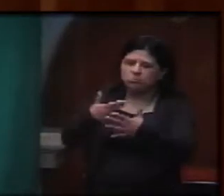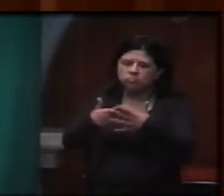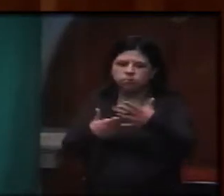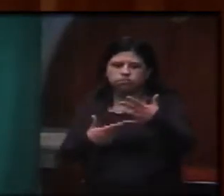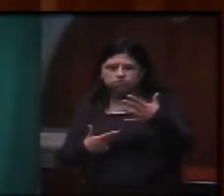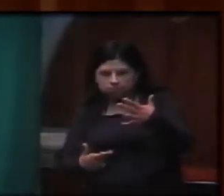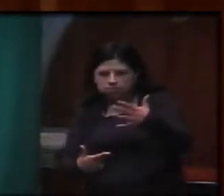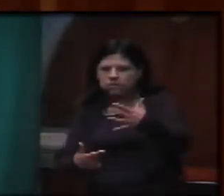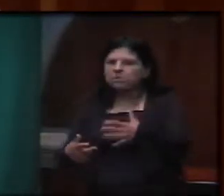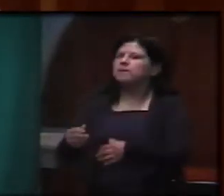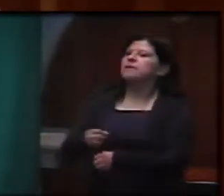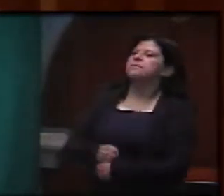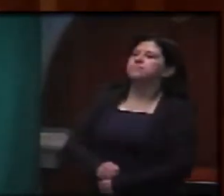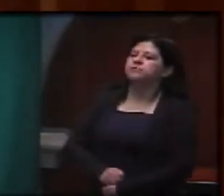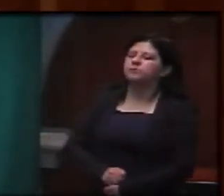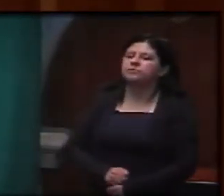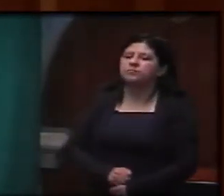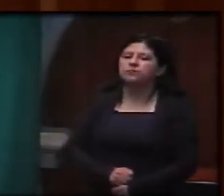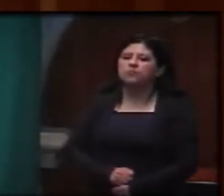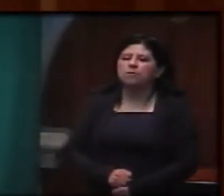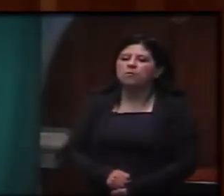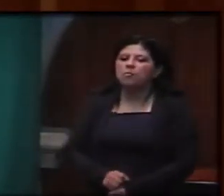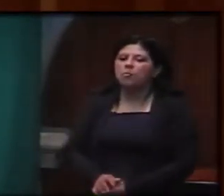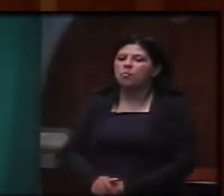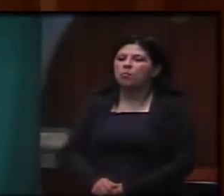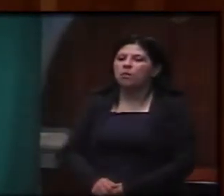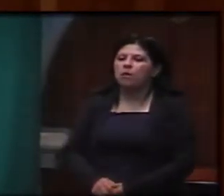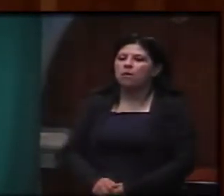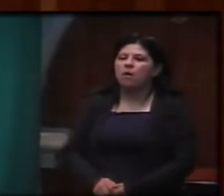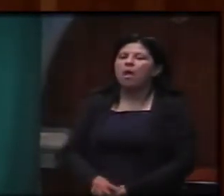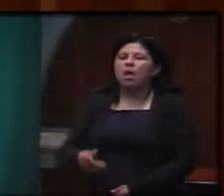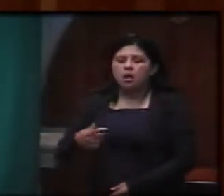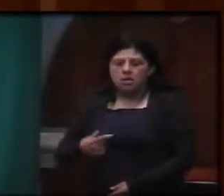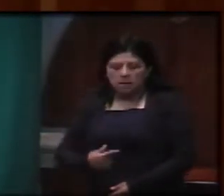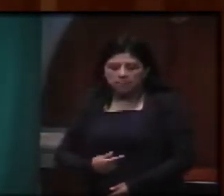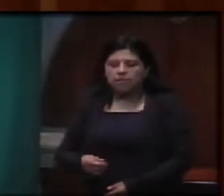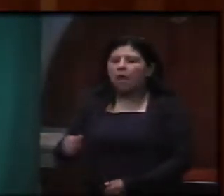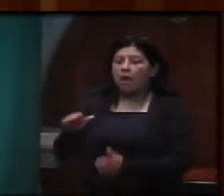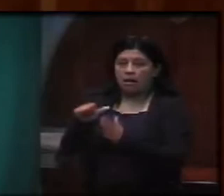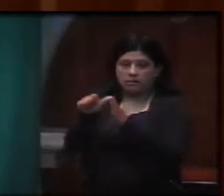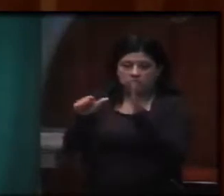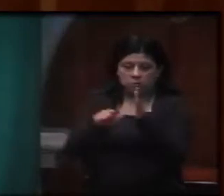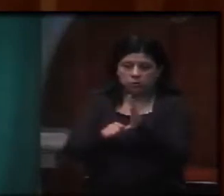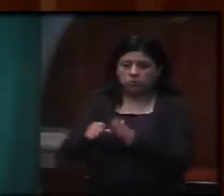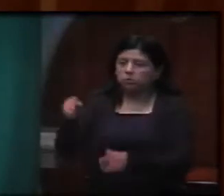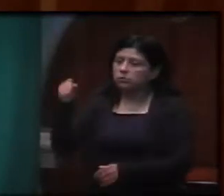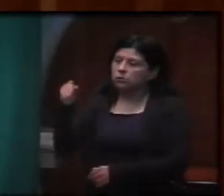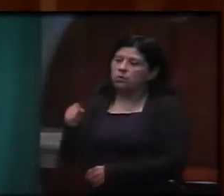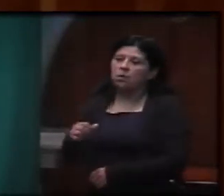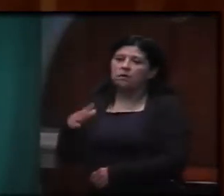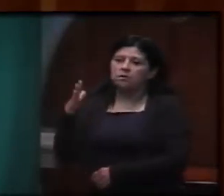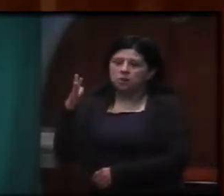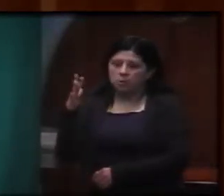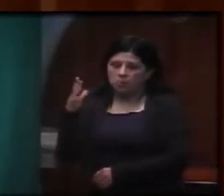En ejercicio del derecho que me confieren los artículos 51, fracción 2,